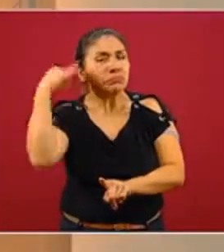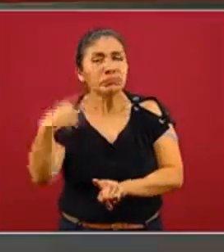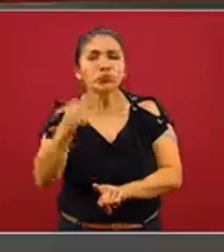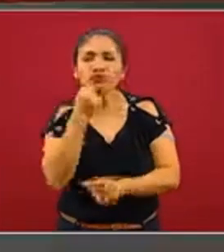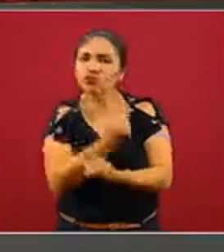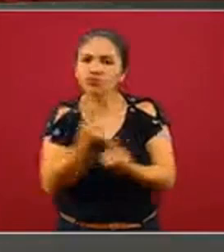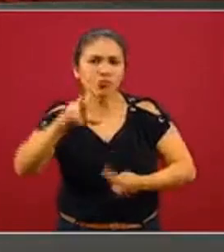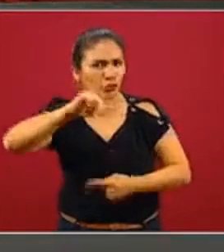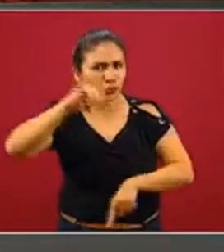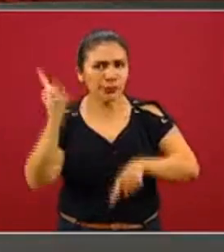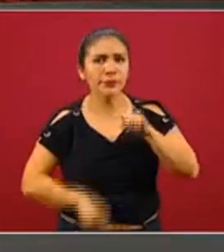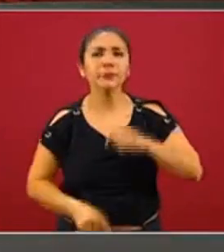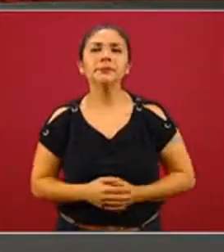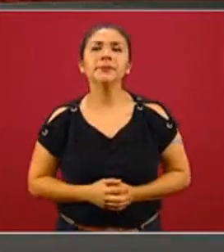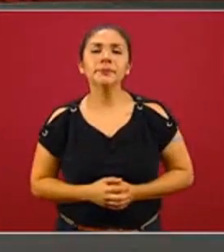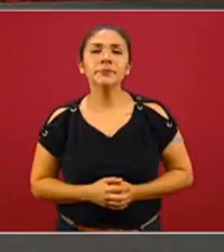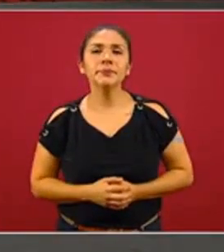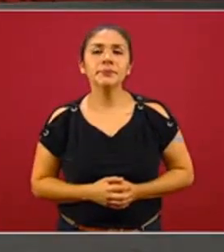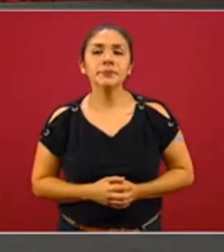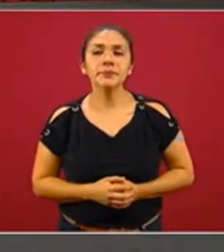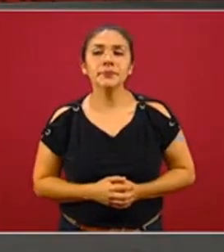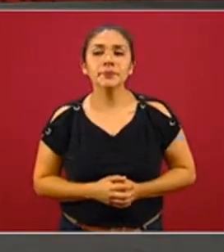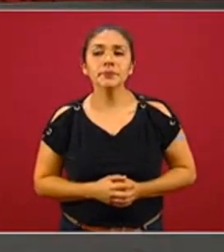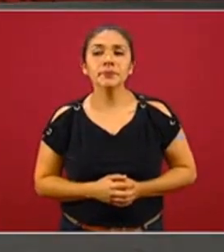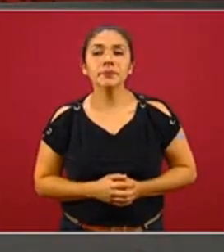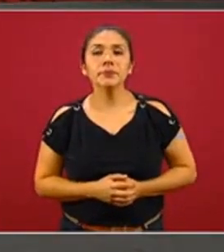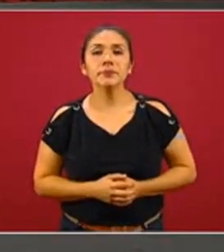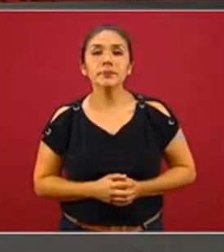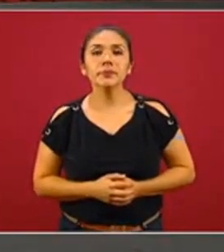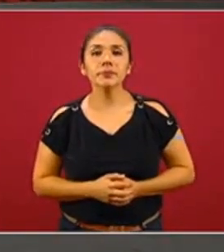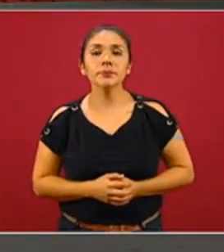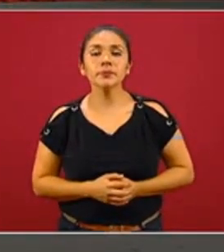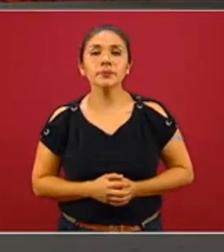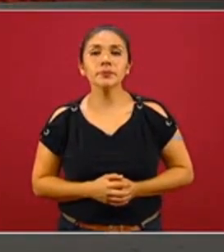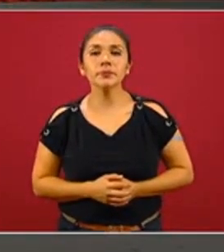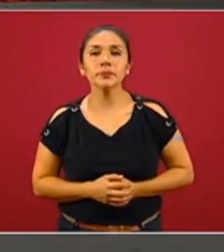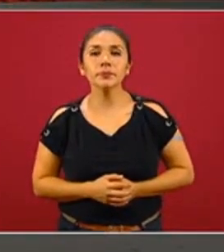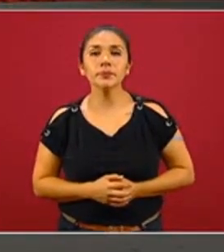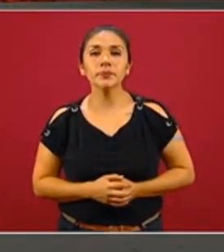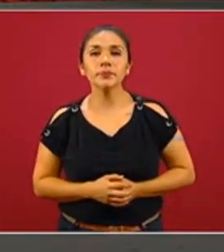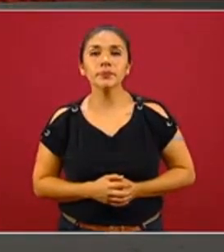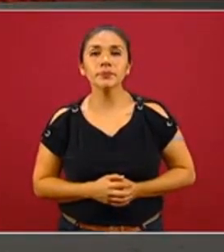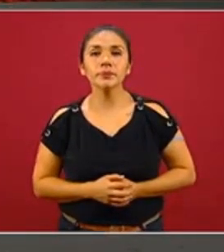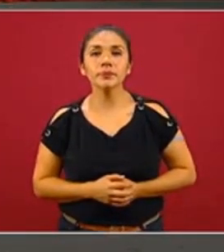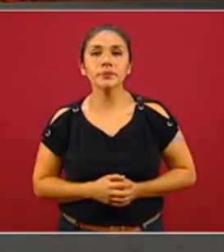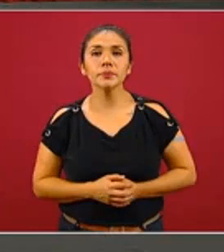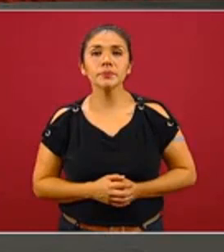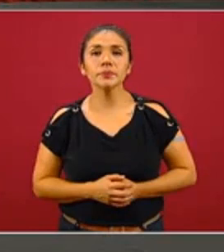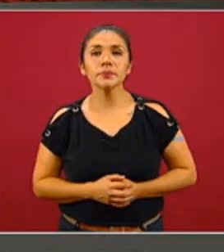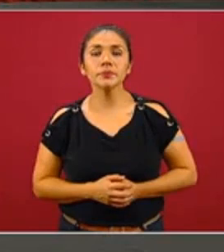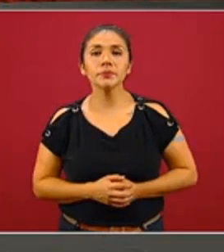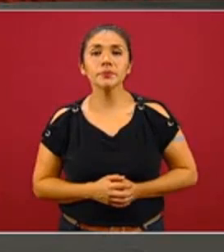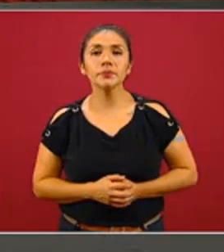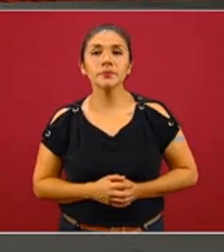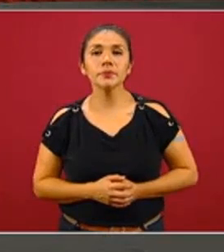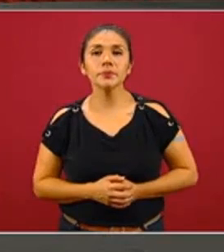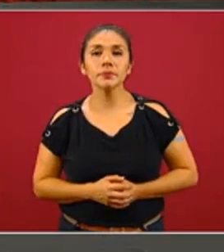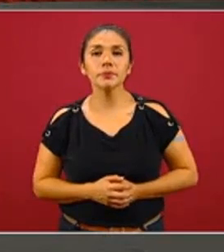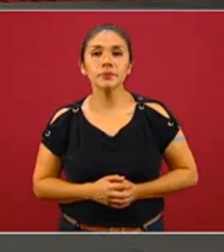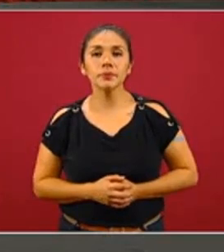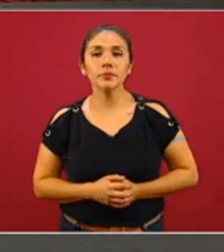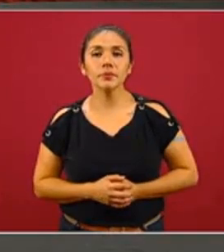gracias. Gracias, Ricardo. Bueno, le pediríamos por favor a Cristian Morales que nos presente la visión